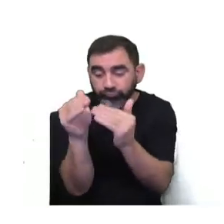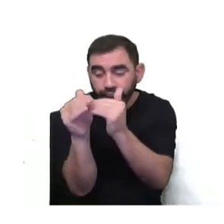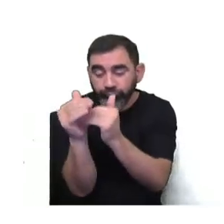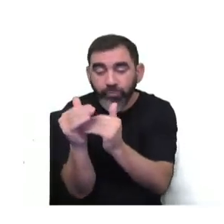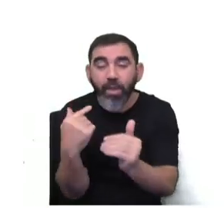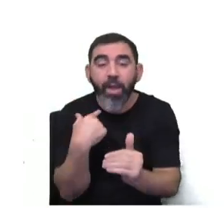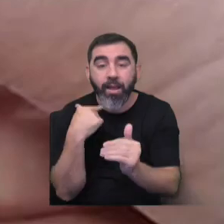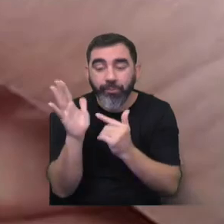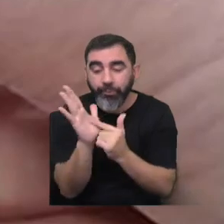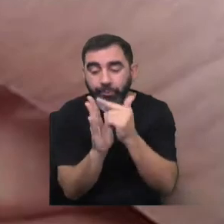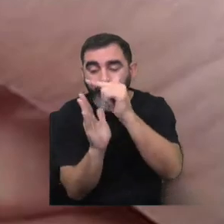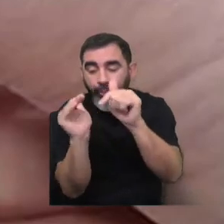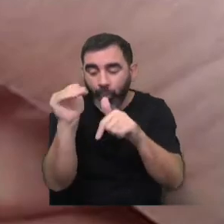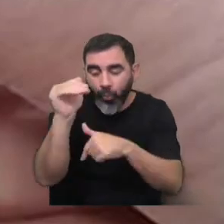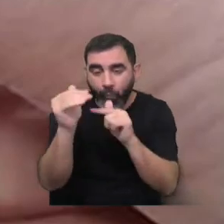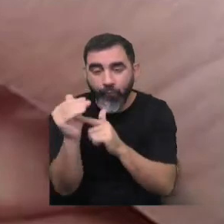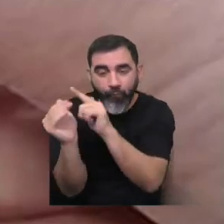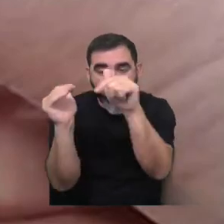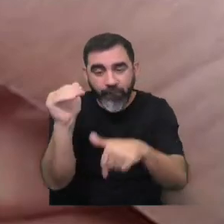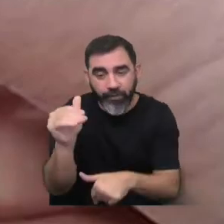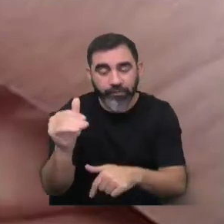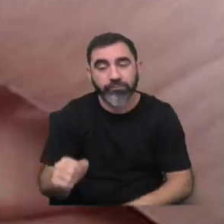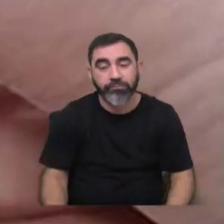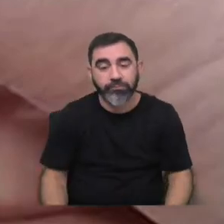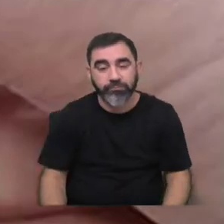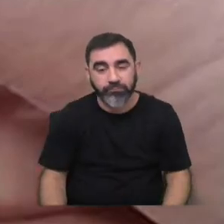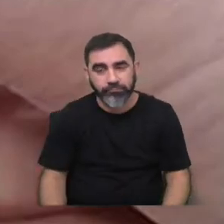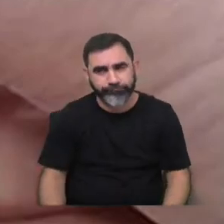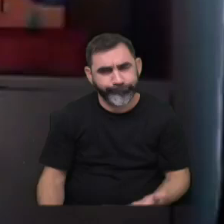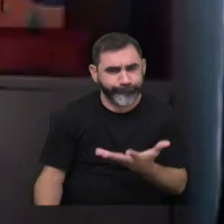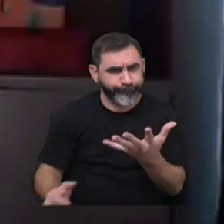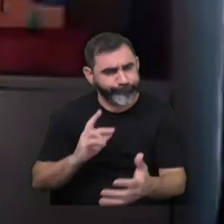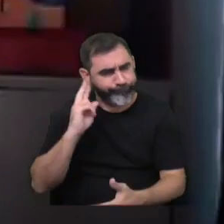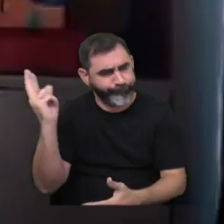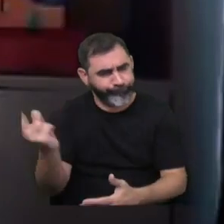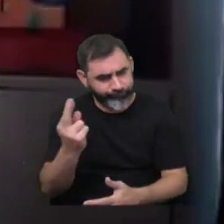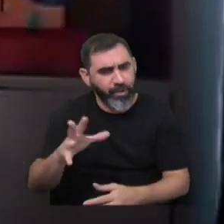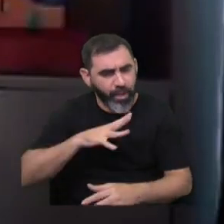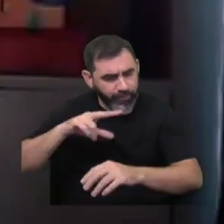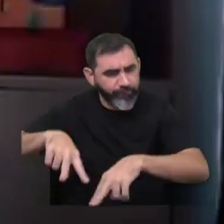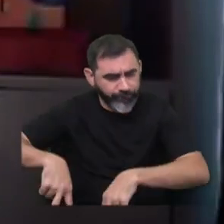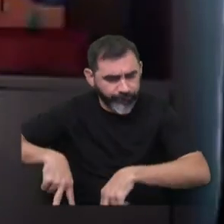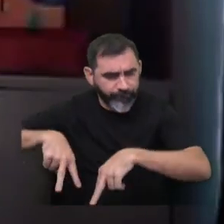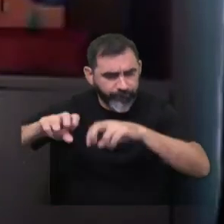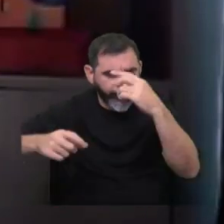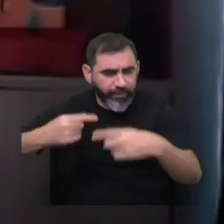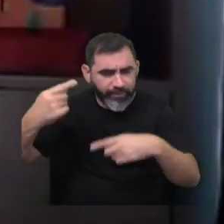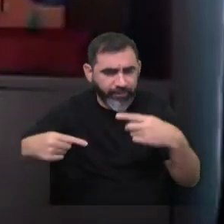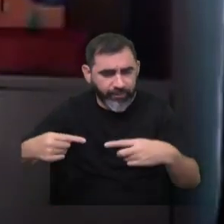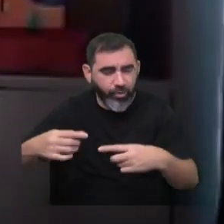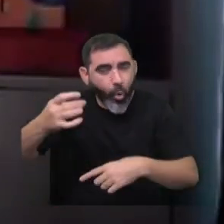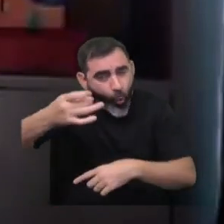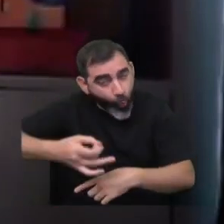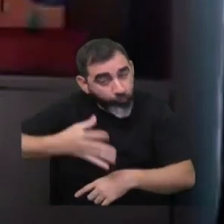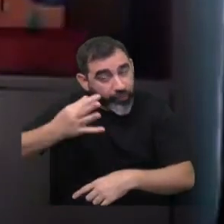gas rebotara y volviera para dentro de la botella. Es bastante rebuscado y se han hecho investigaciones oficiales y extraoficiales para demostrar